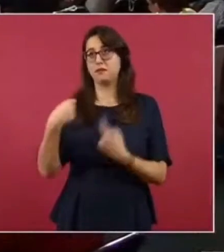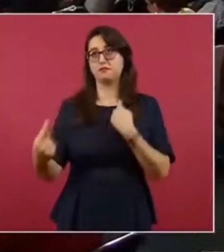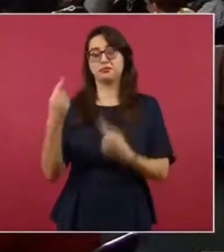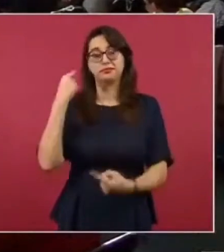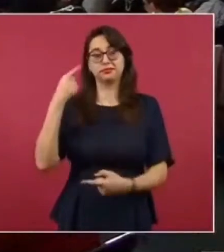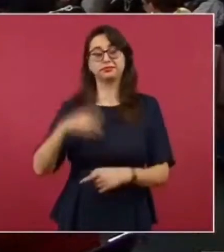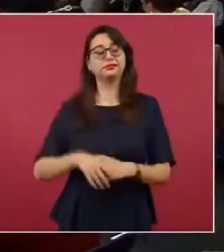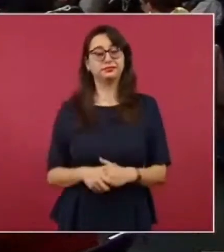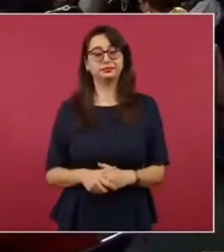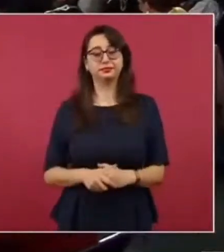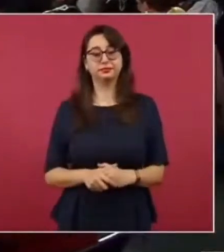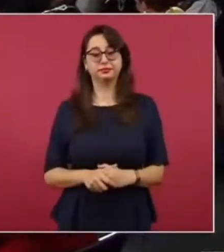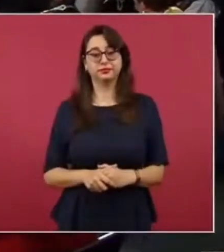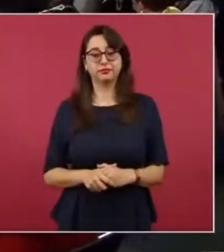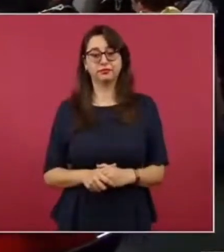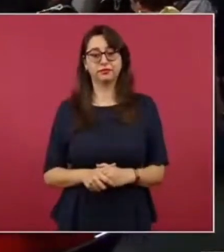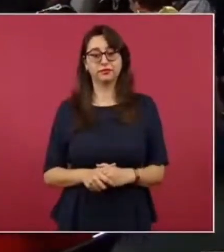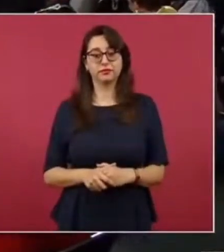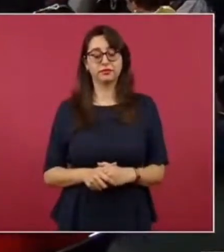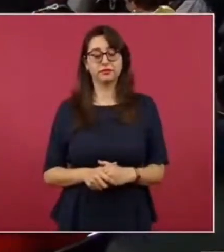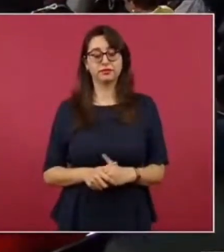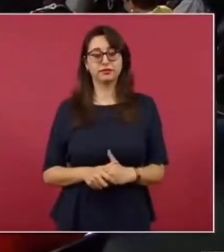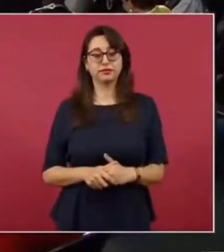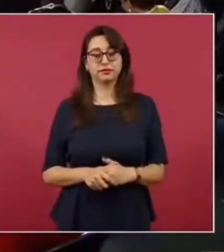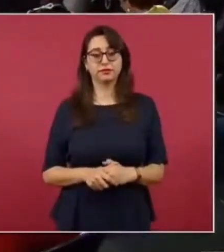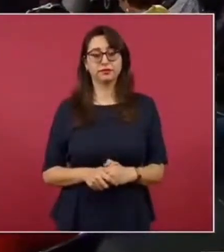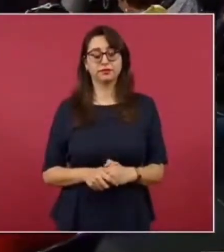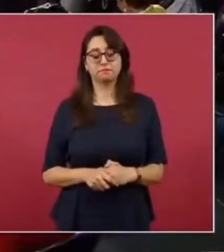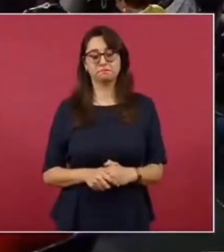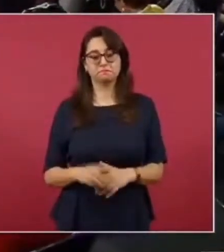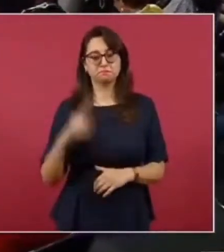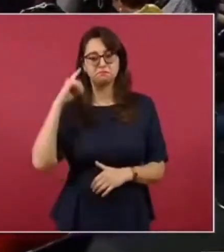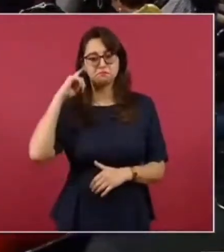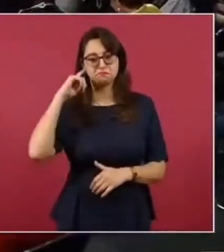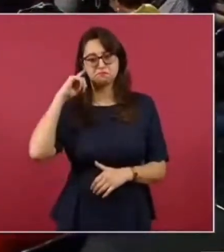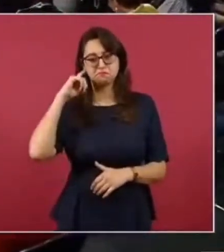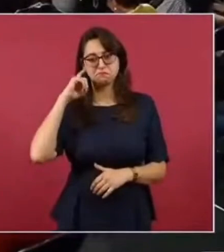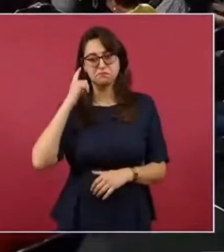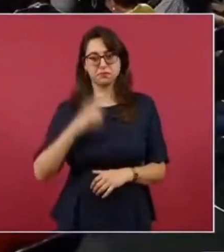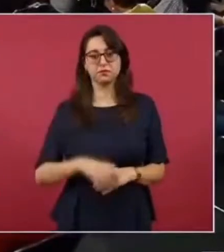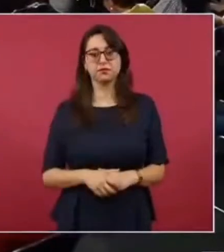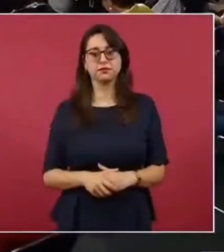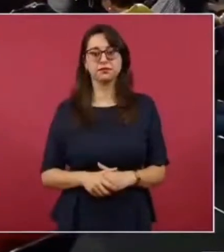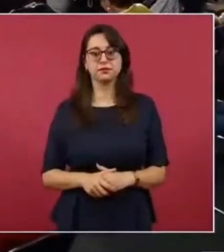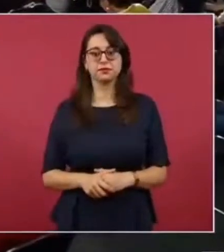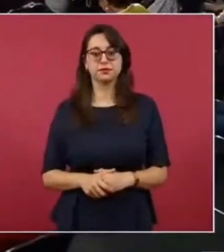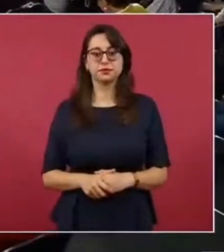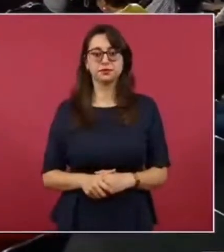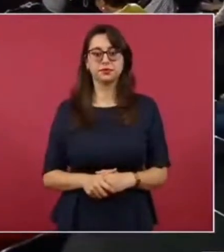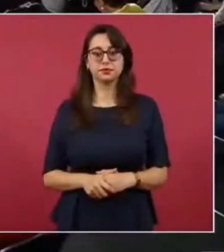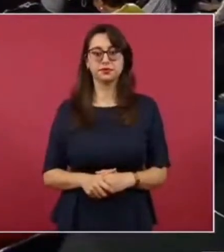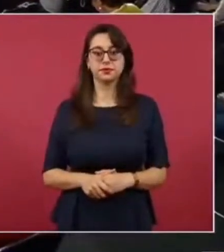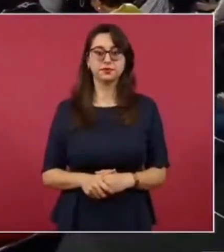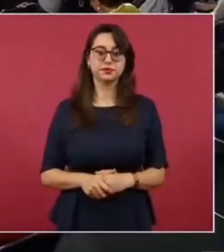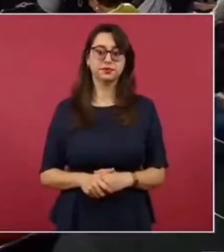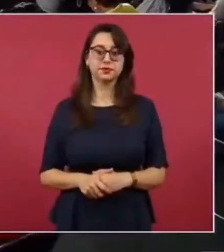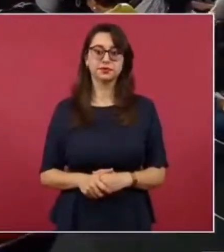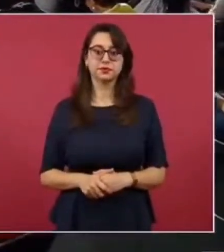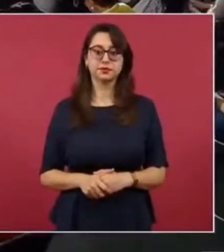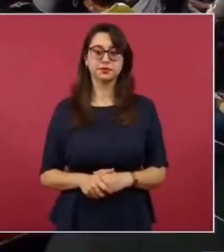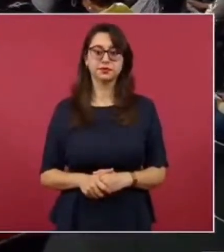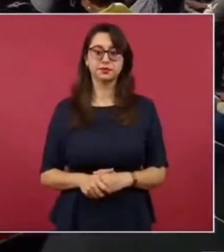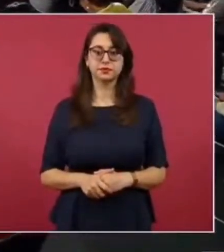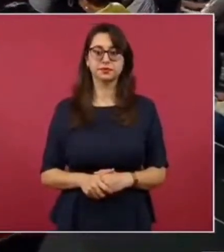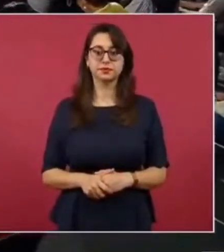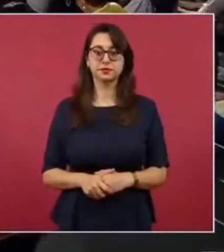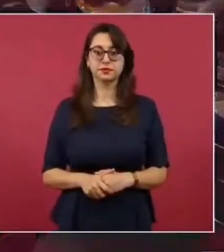Precisamente la presidenta de la Suprema Corte, y en este caso, yo le preguntaría. Sí, pero no